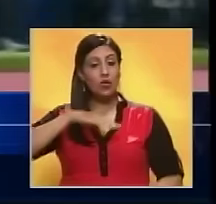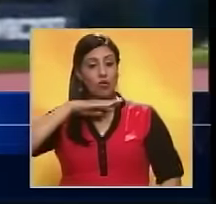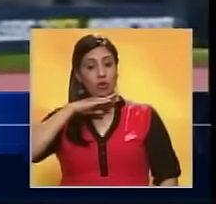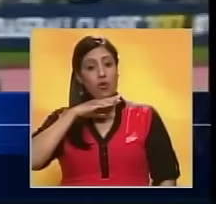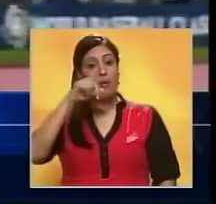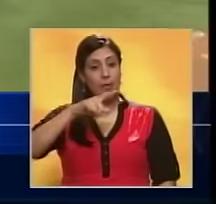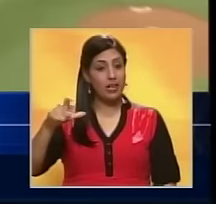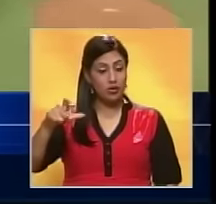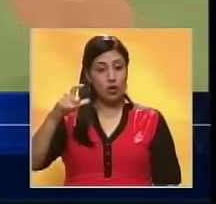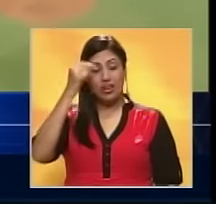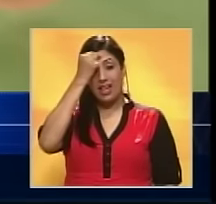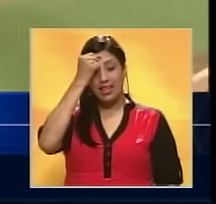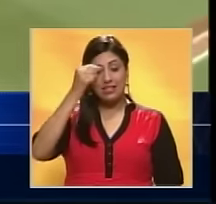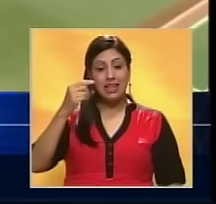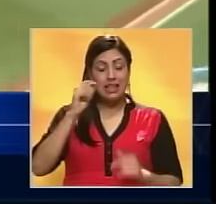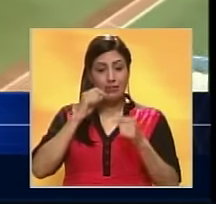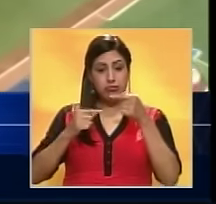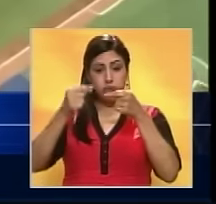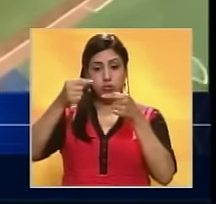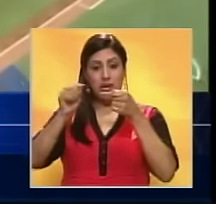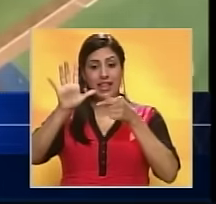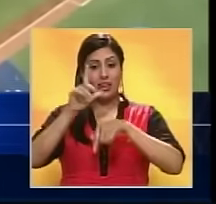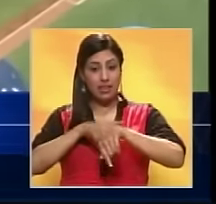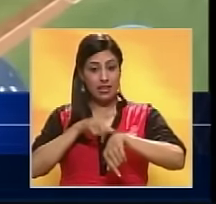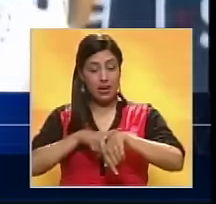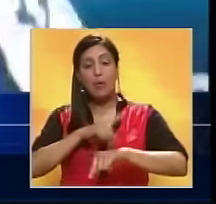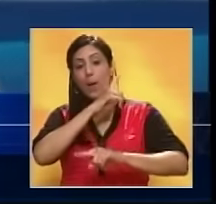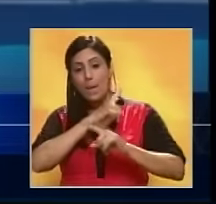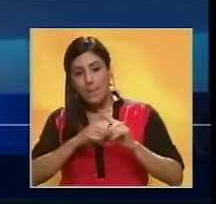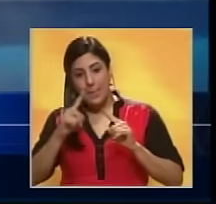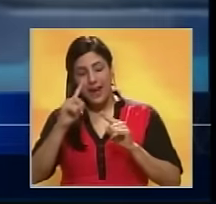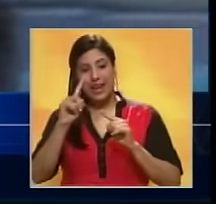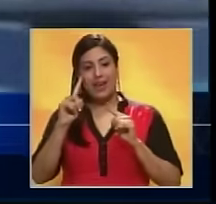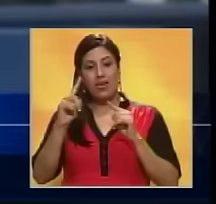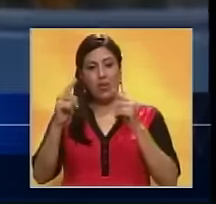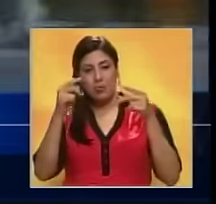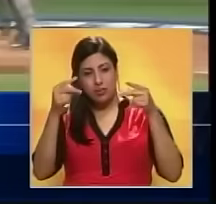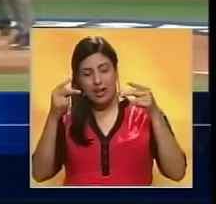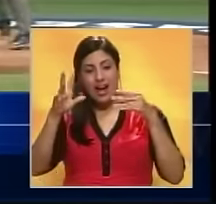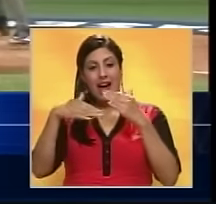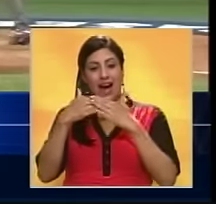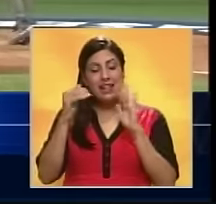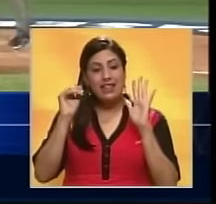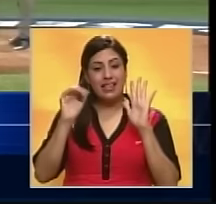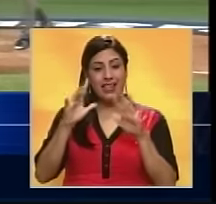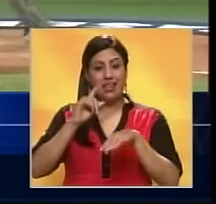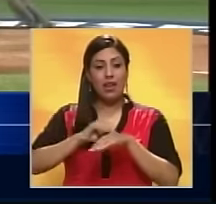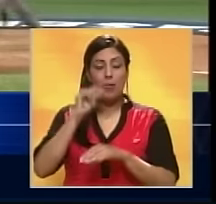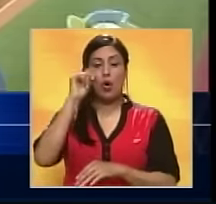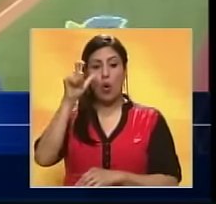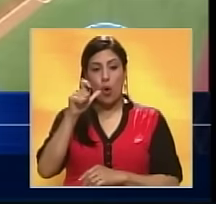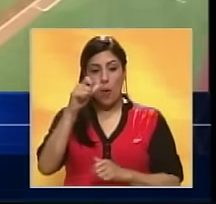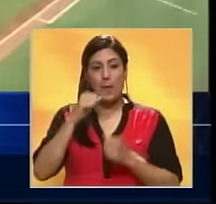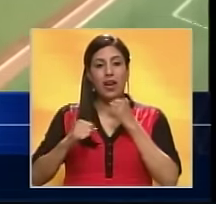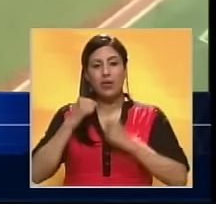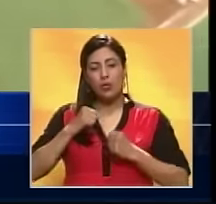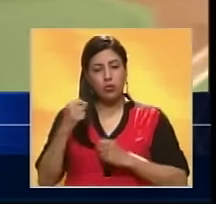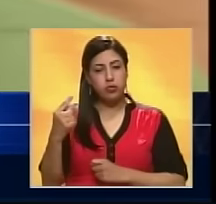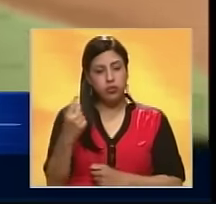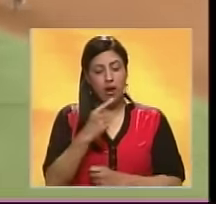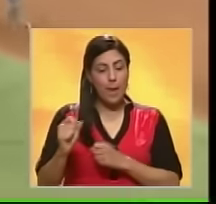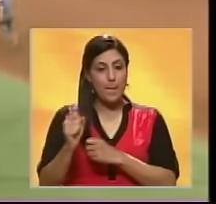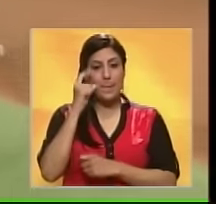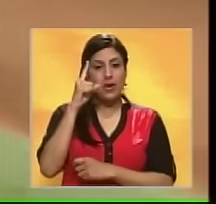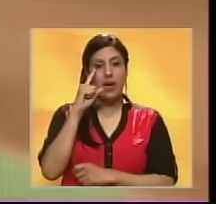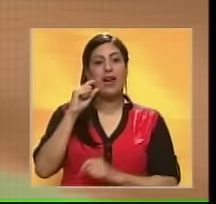Los asiáticos empataron en el cierre del quinto episodio. La paridad se mantuvo hasta el 10º inning cuando el corredor emergente Mike Myers